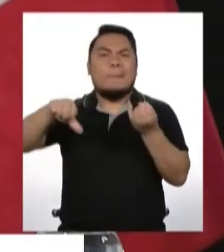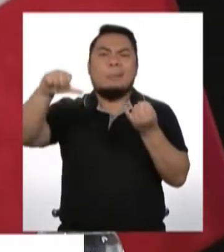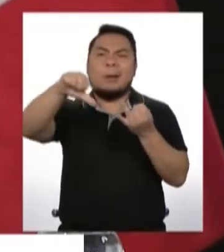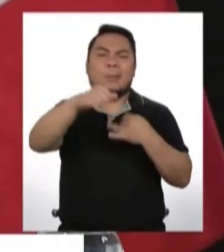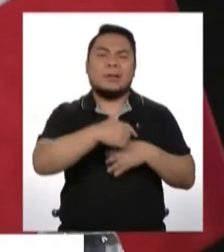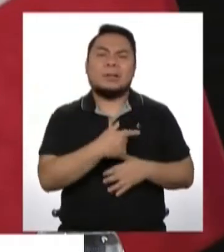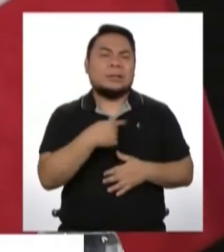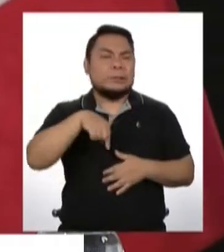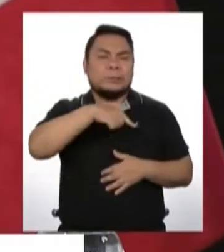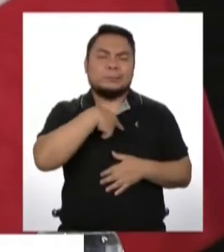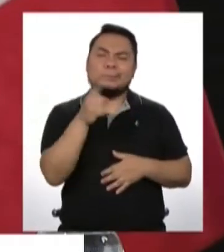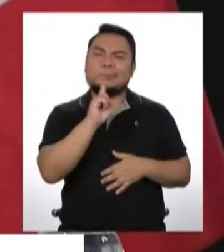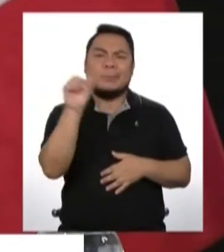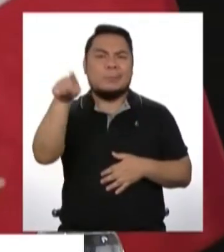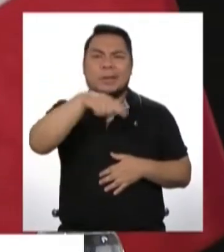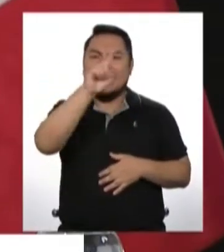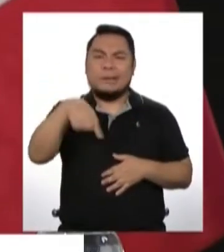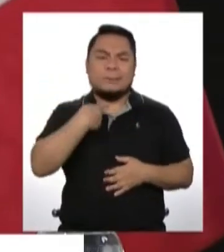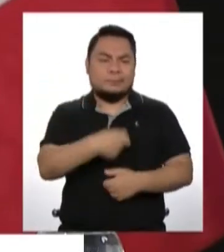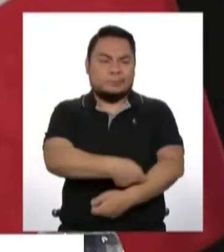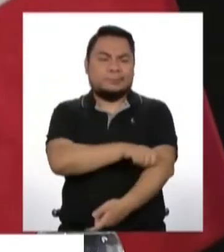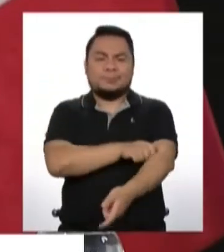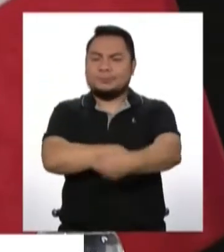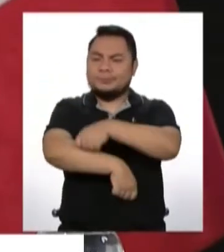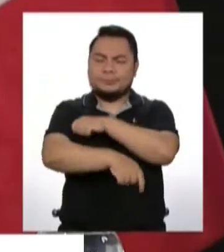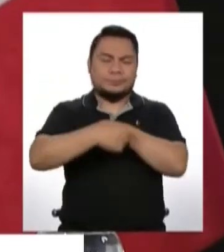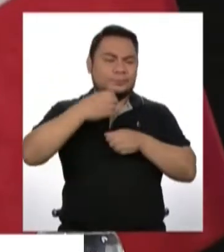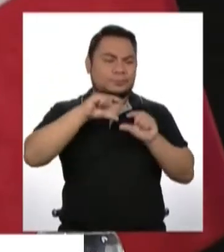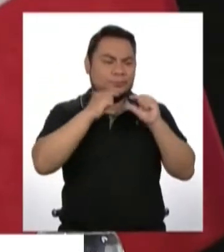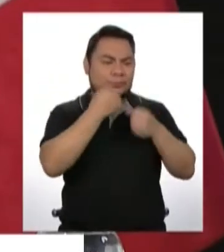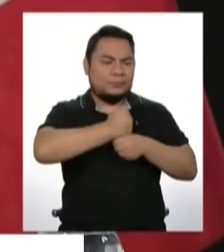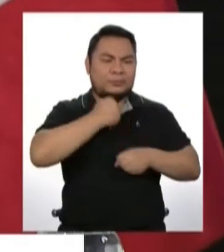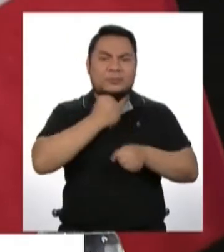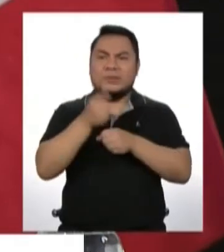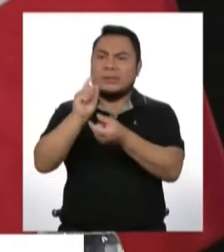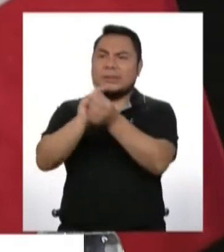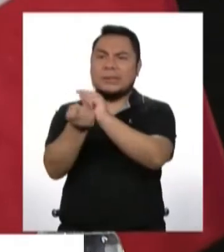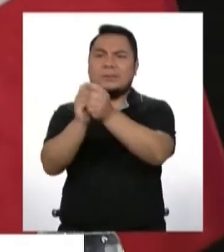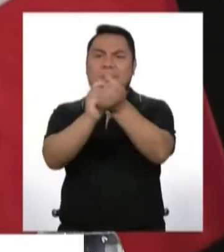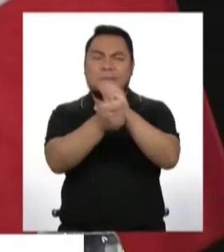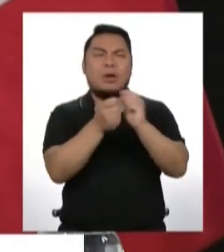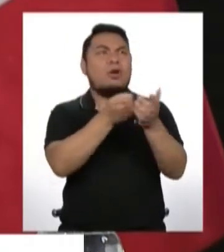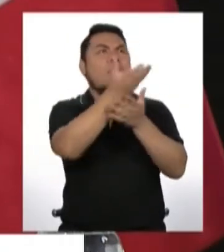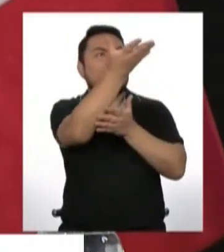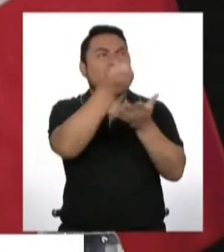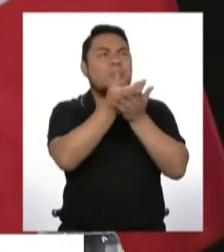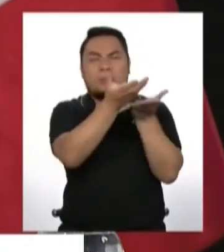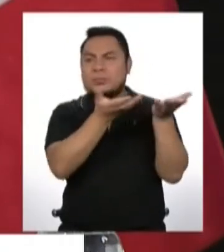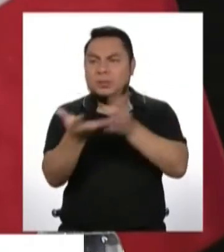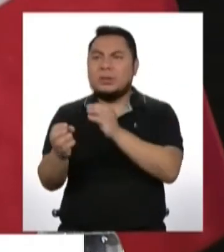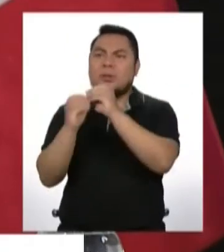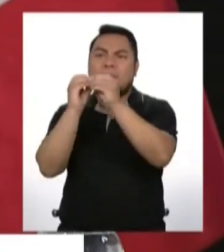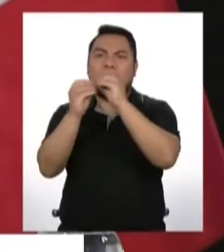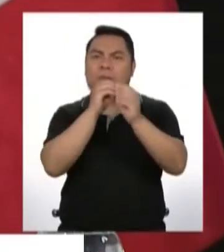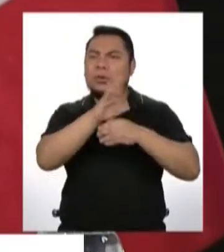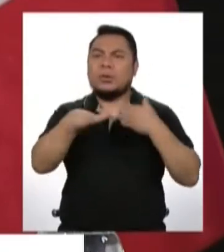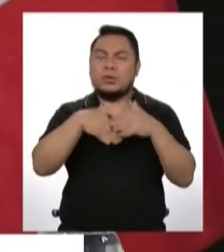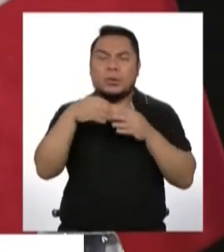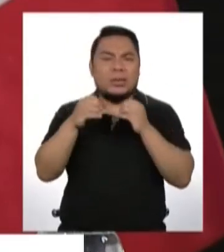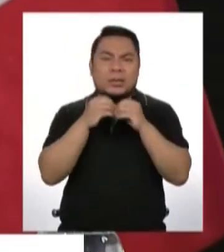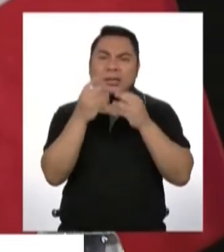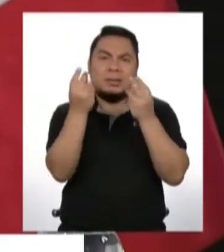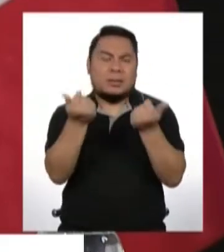vamos corrigiendo. Deficiencias de coordinación, en algunos procesos de compra. Encontramos, inmediatamente los